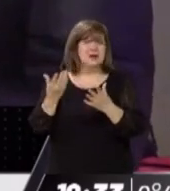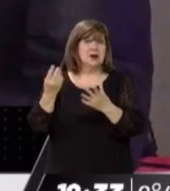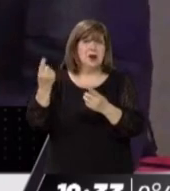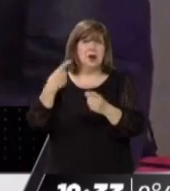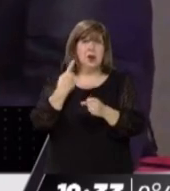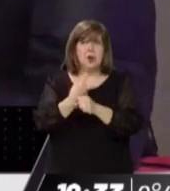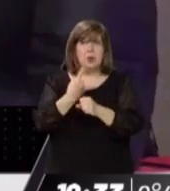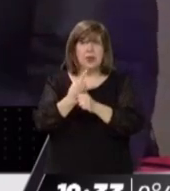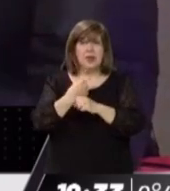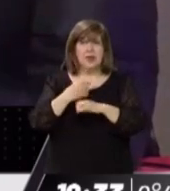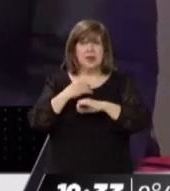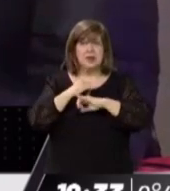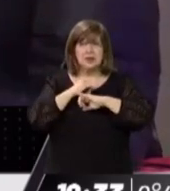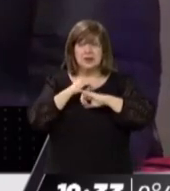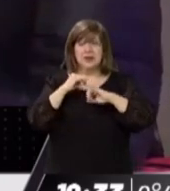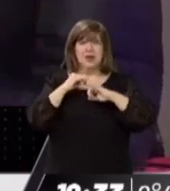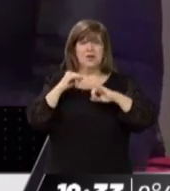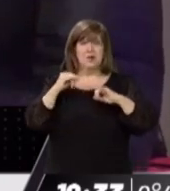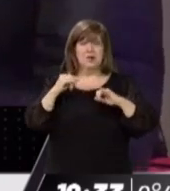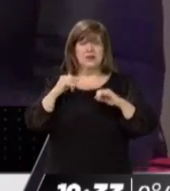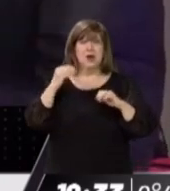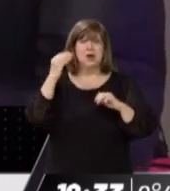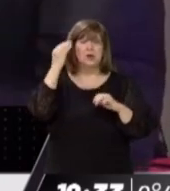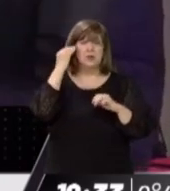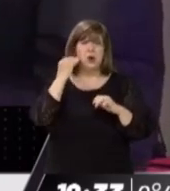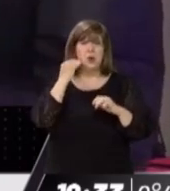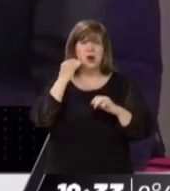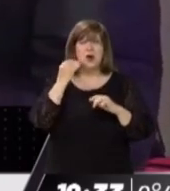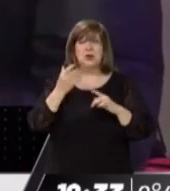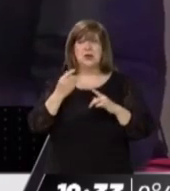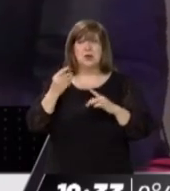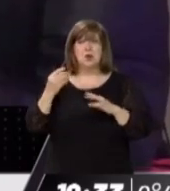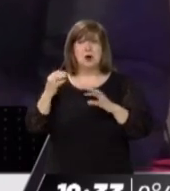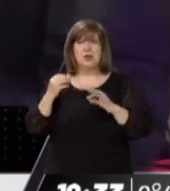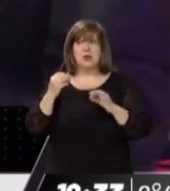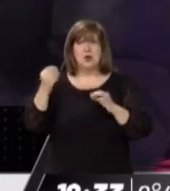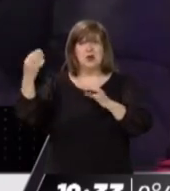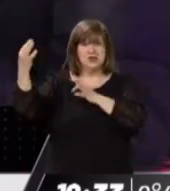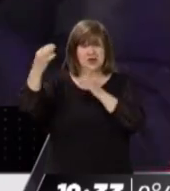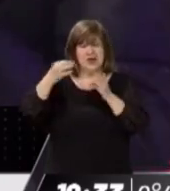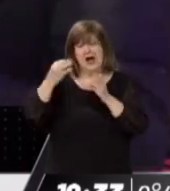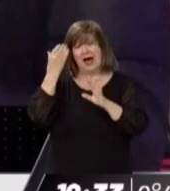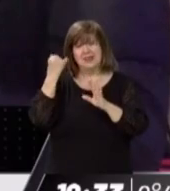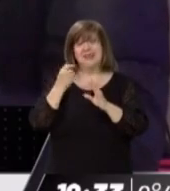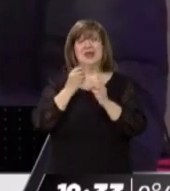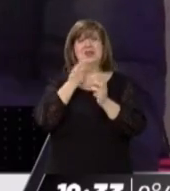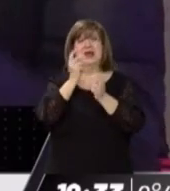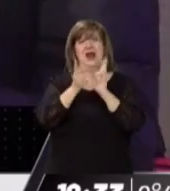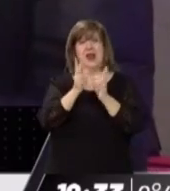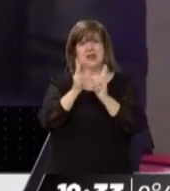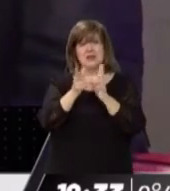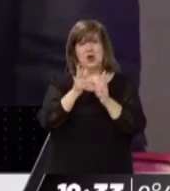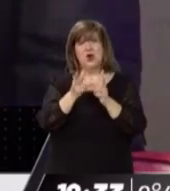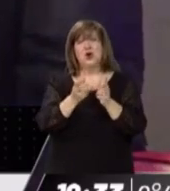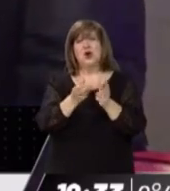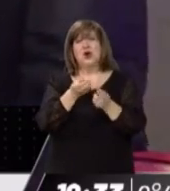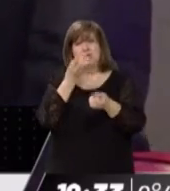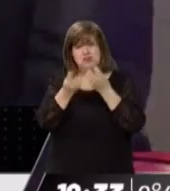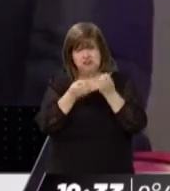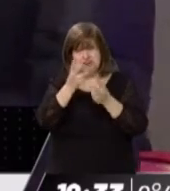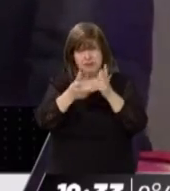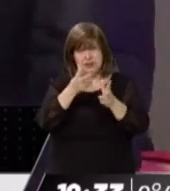con tanta información referente al prólogo les ha hecho muy mal Cada vez que han venido a declarar les ha costado mucho enfrentarse